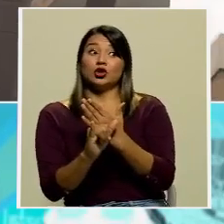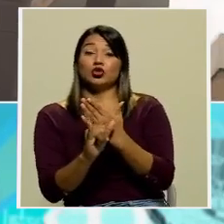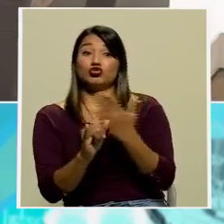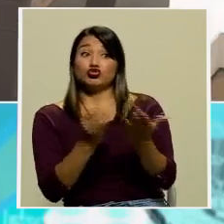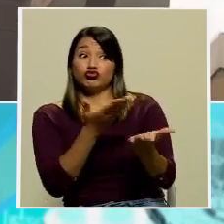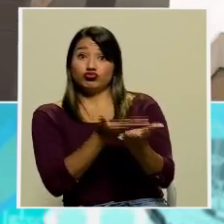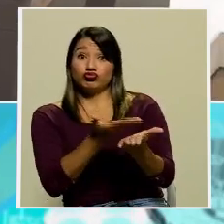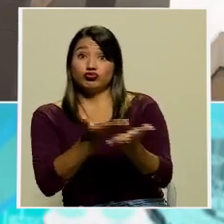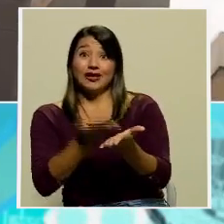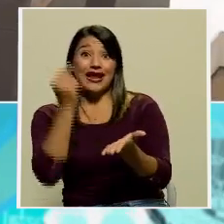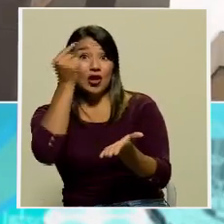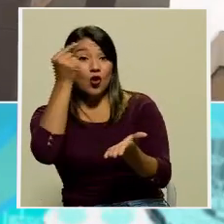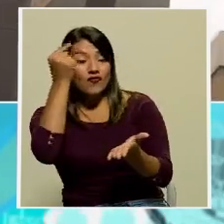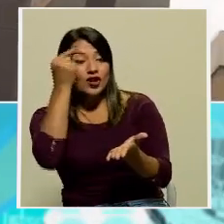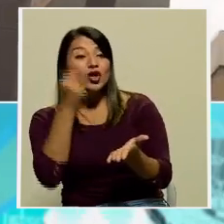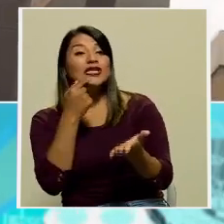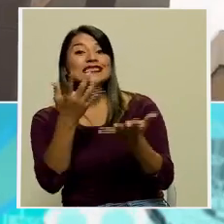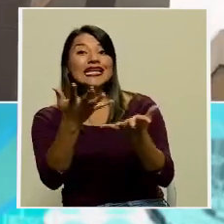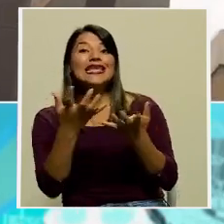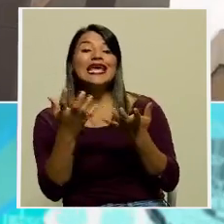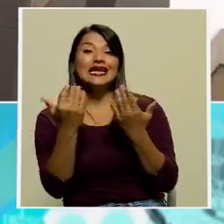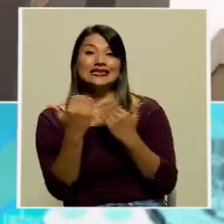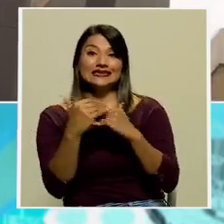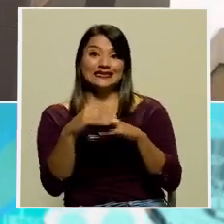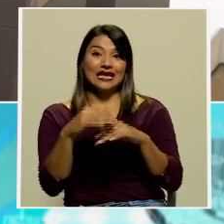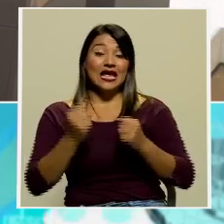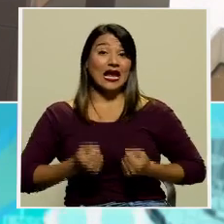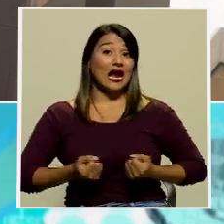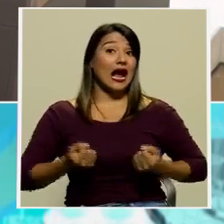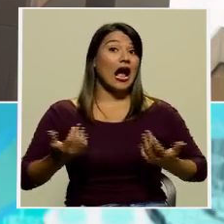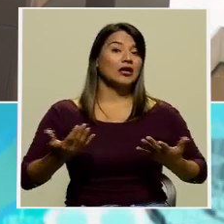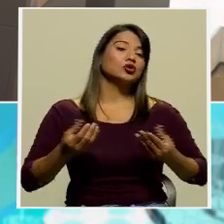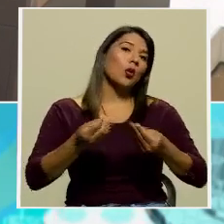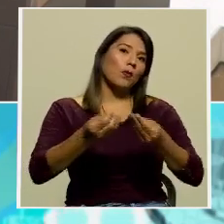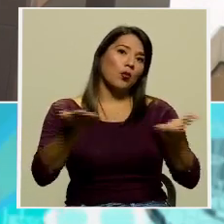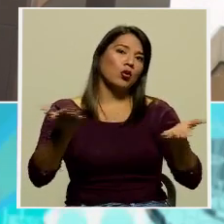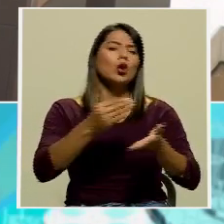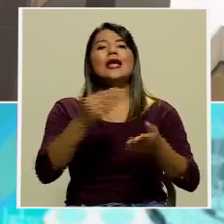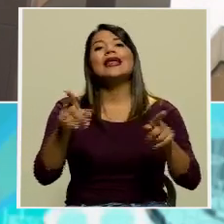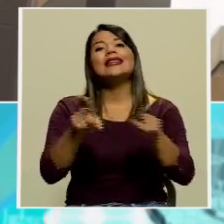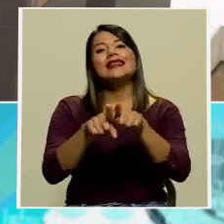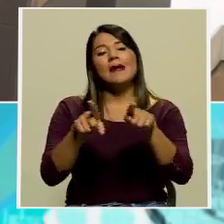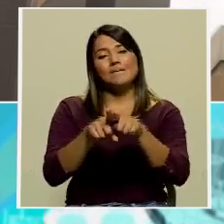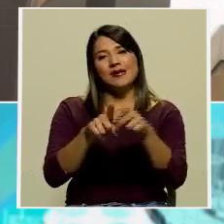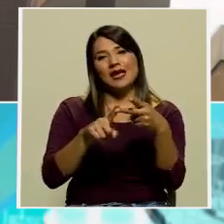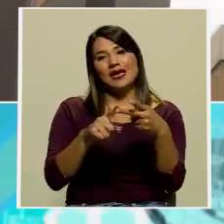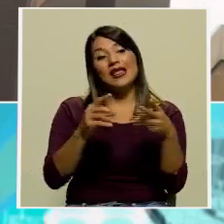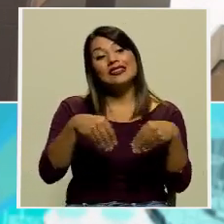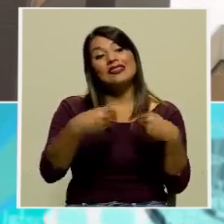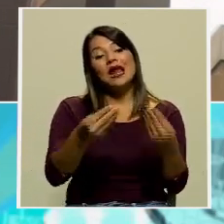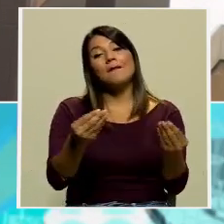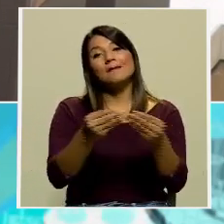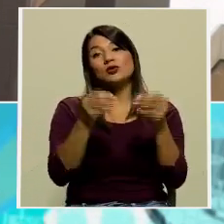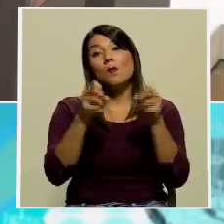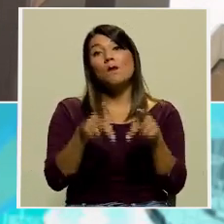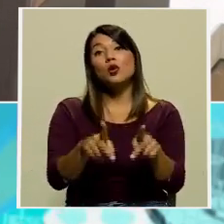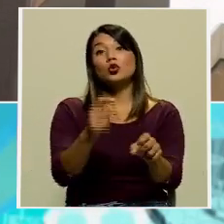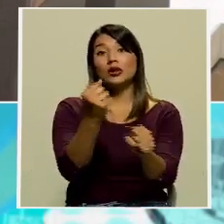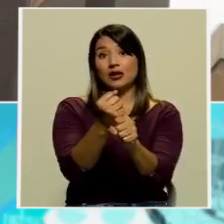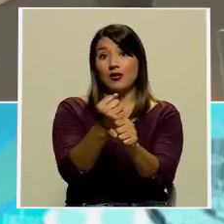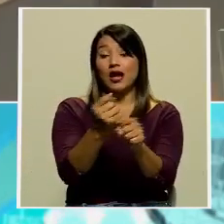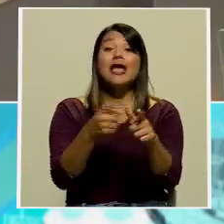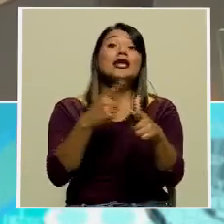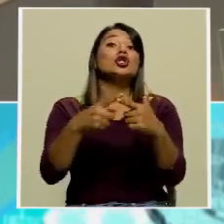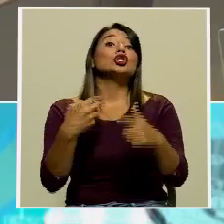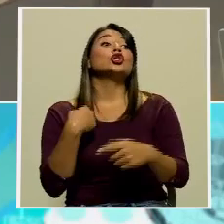buscando el recorte de lo que es el gasto público y, por supuesto, también lo que es la generación de empleo. Pero bueno, les preguntamos